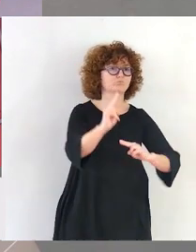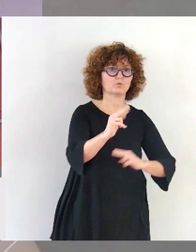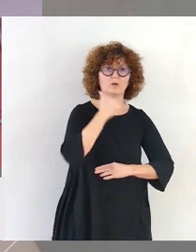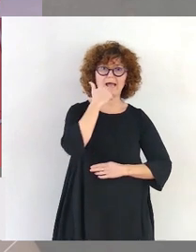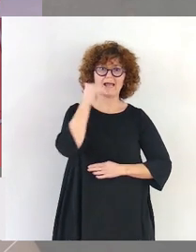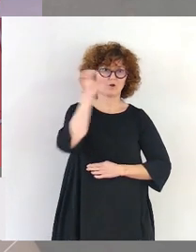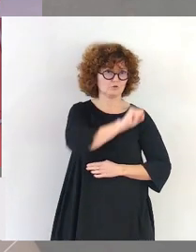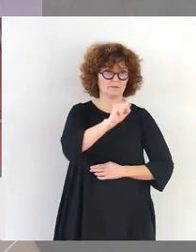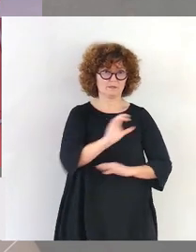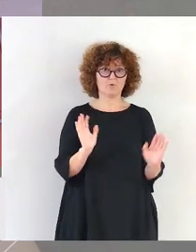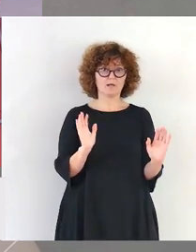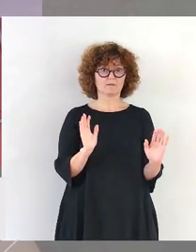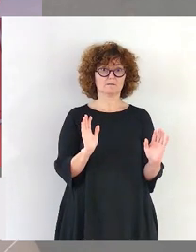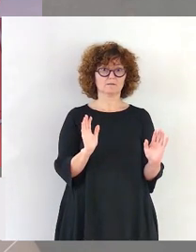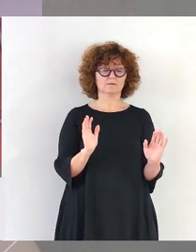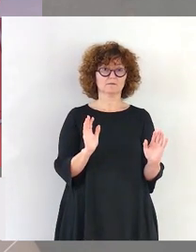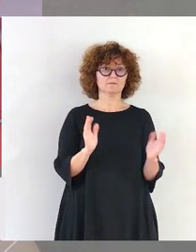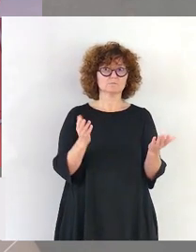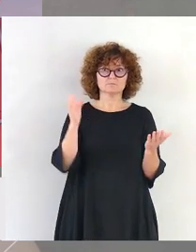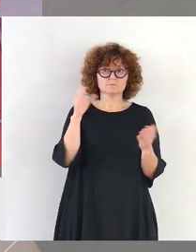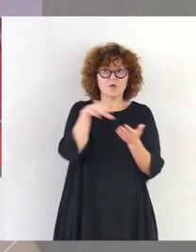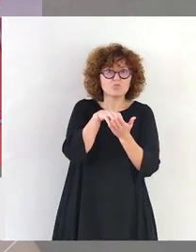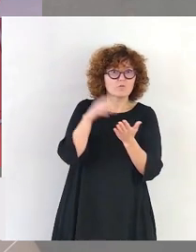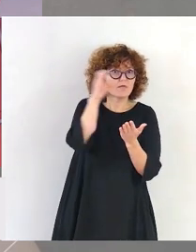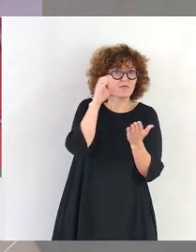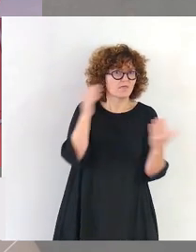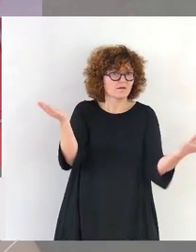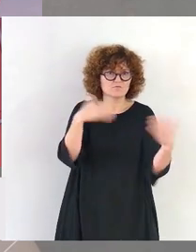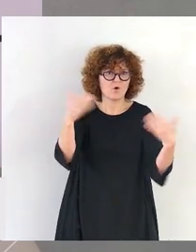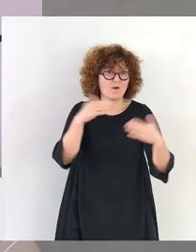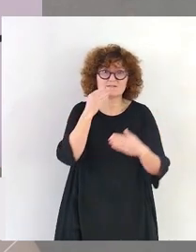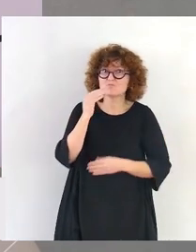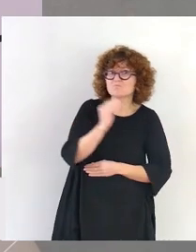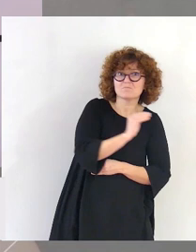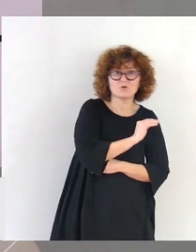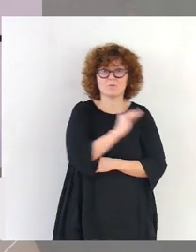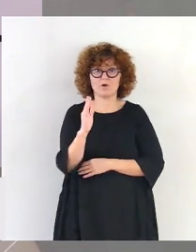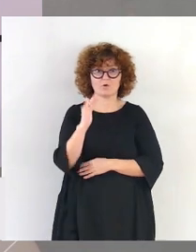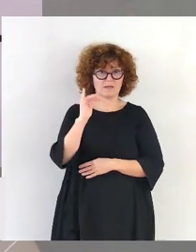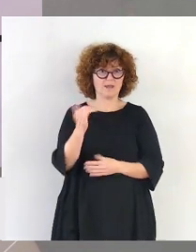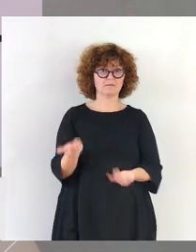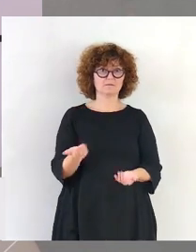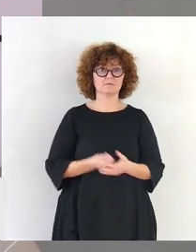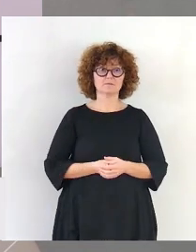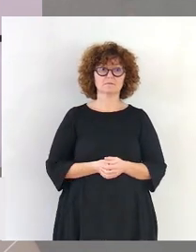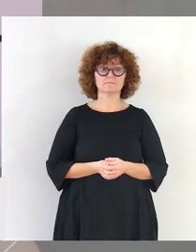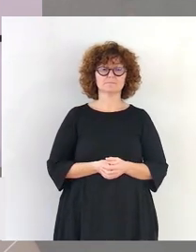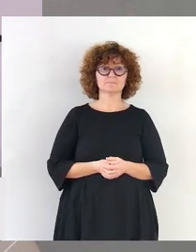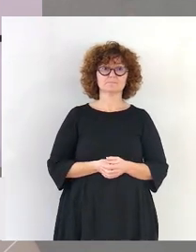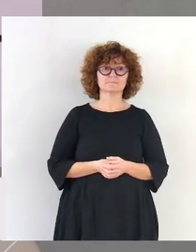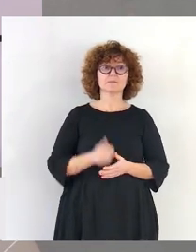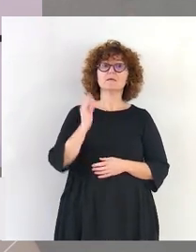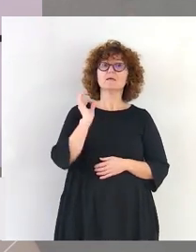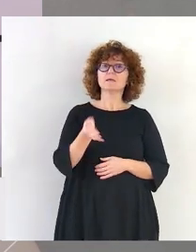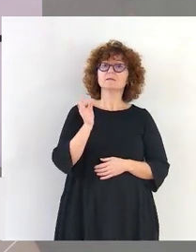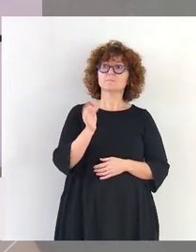bueno no hay razón ninguna para dudar de la ciencia es lo mejor que tenemos y en la ciencia es verdad que